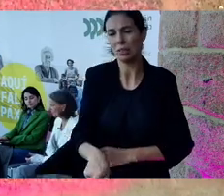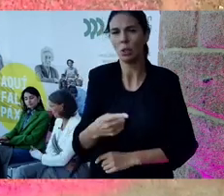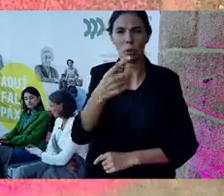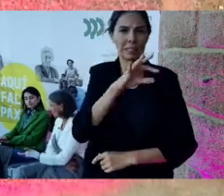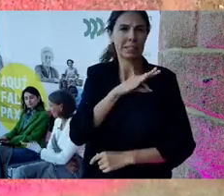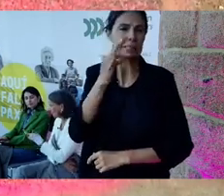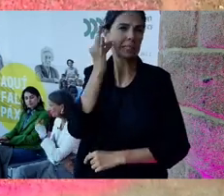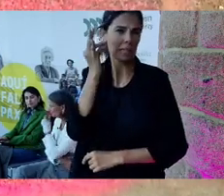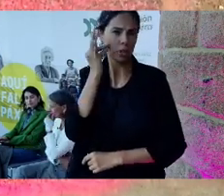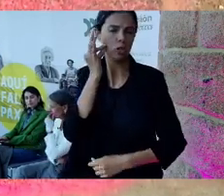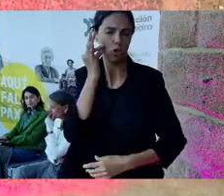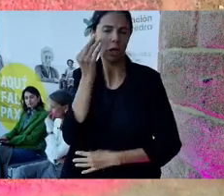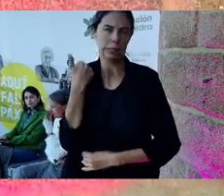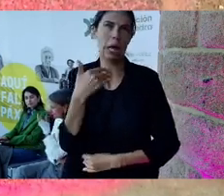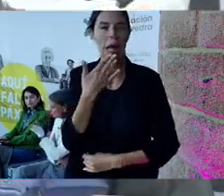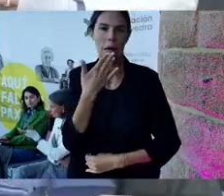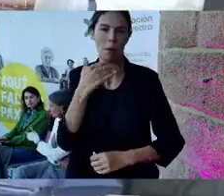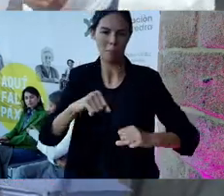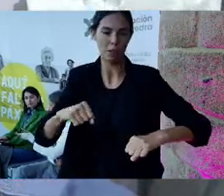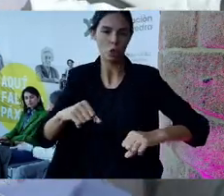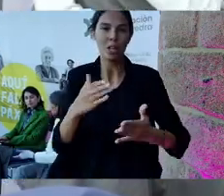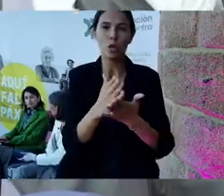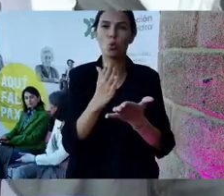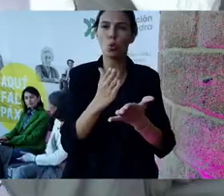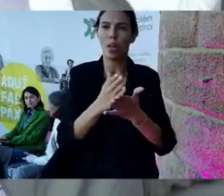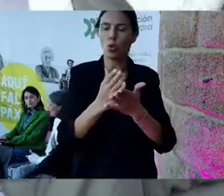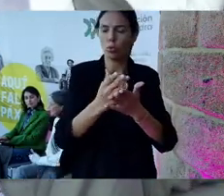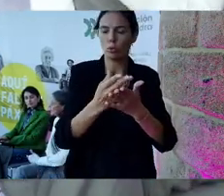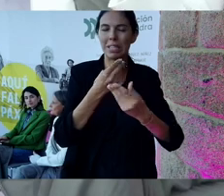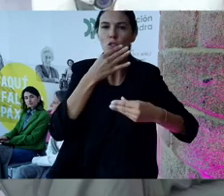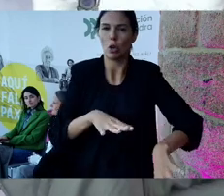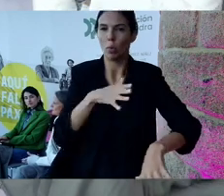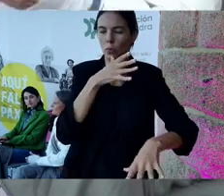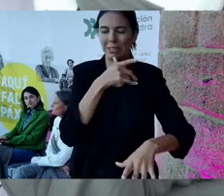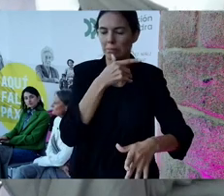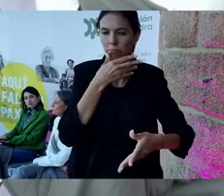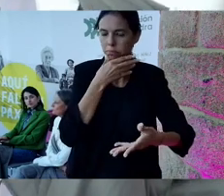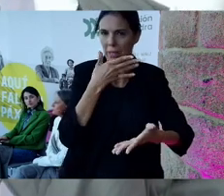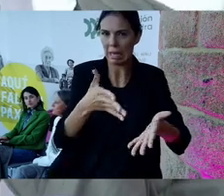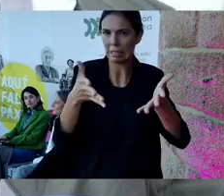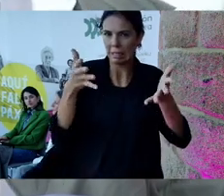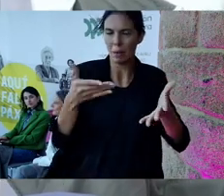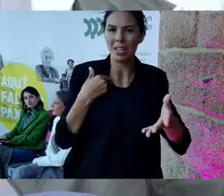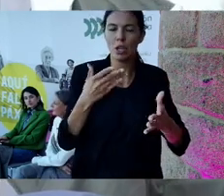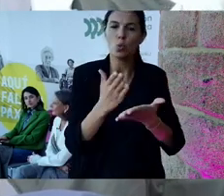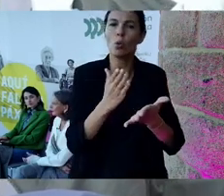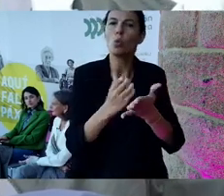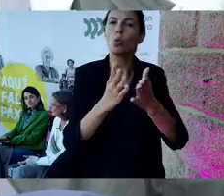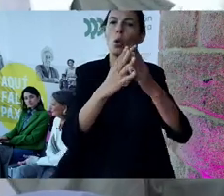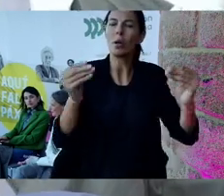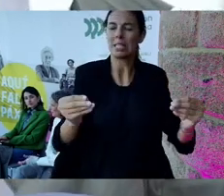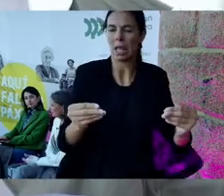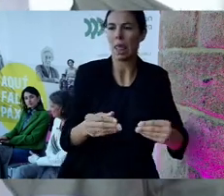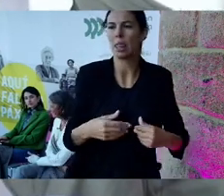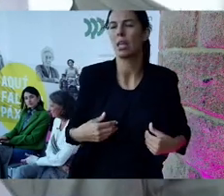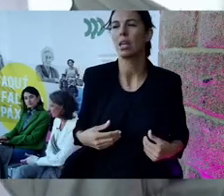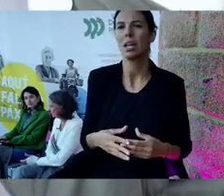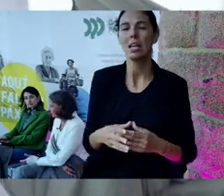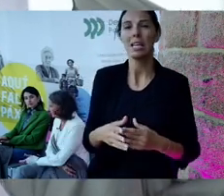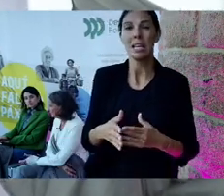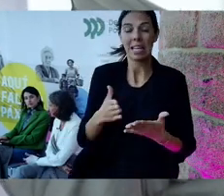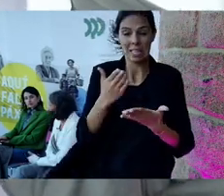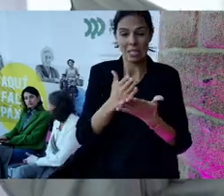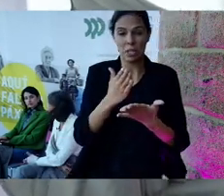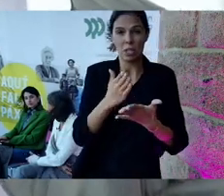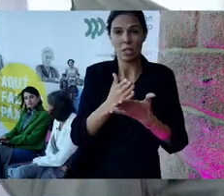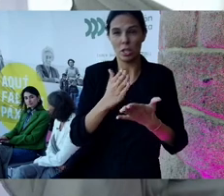me decía en Toledo una señora, ya de una edad, que estaba estudiando historia, porque le encantaba la historia, que estaba estudiando en la universidad, y